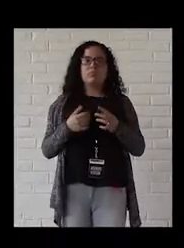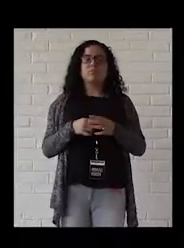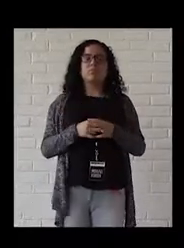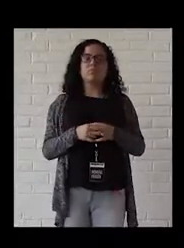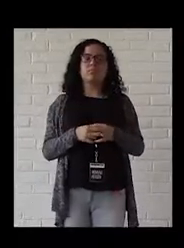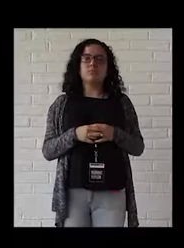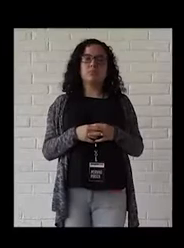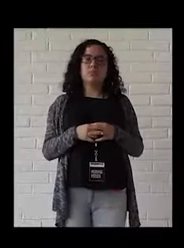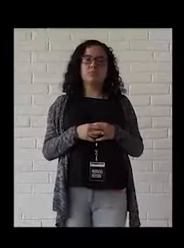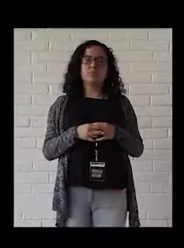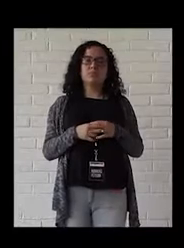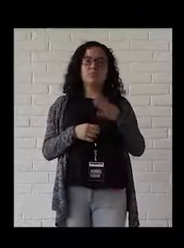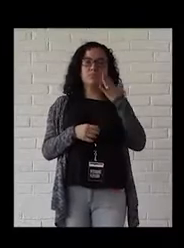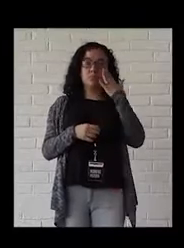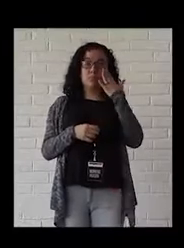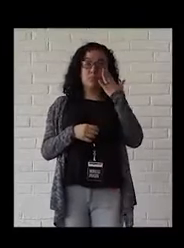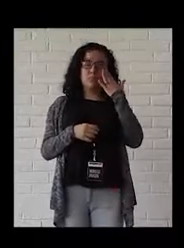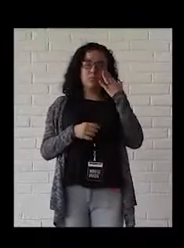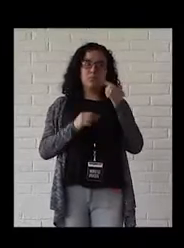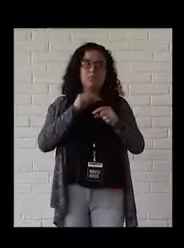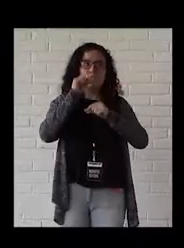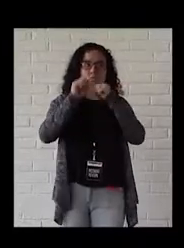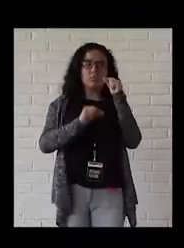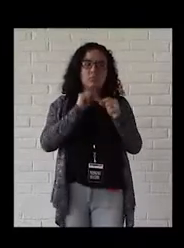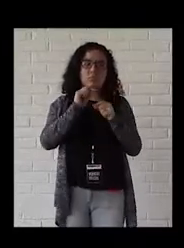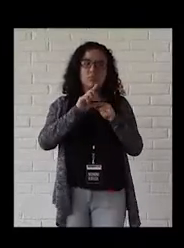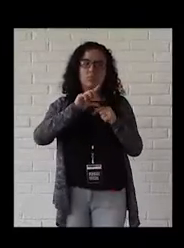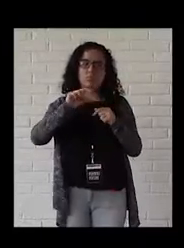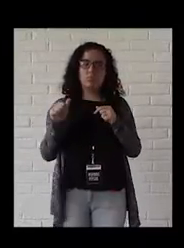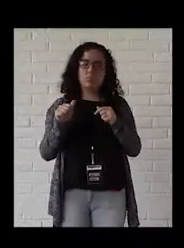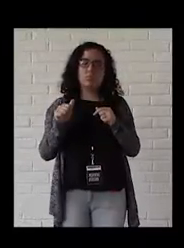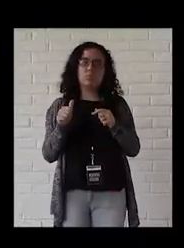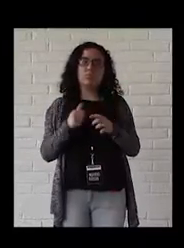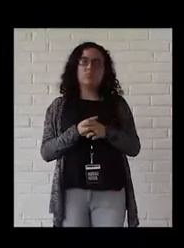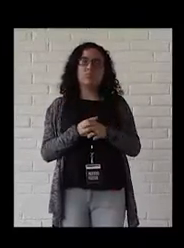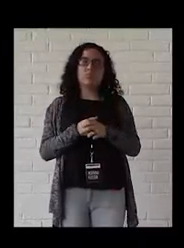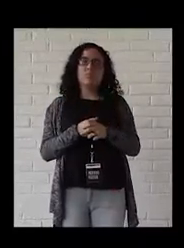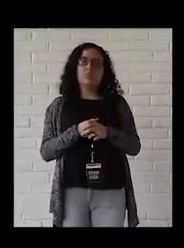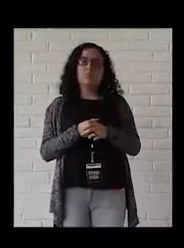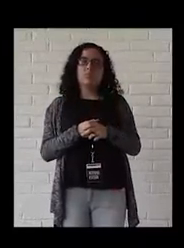Y como consecuencia de este espacio que encontré, que desde este día nunca se ha vuelto ahí,